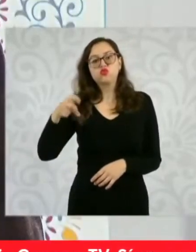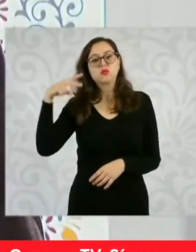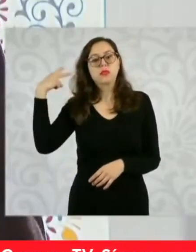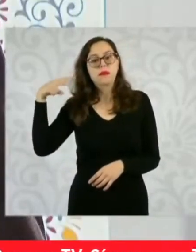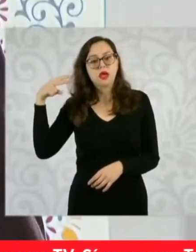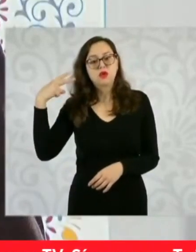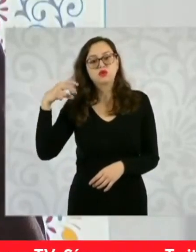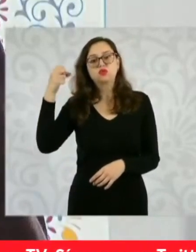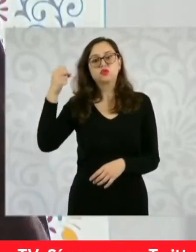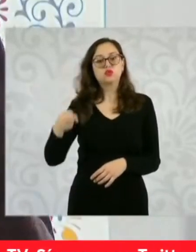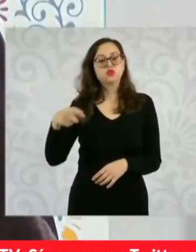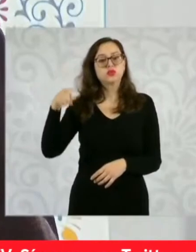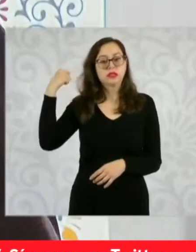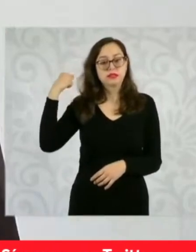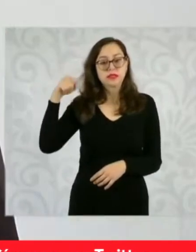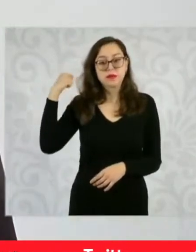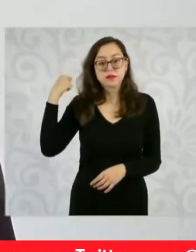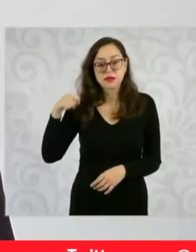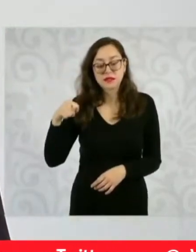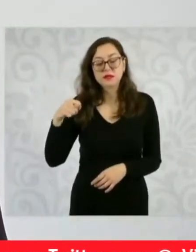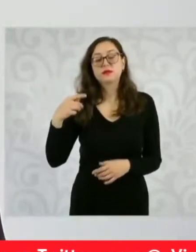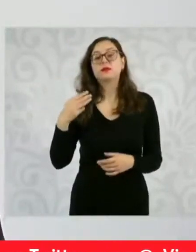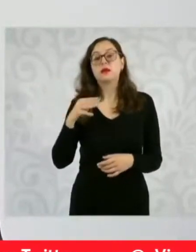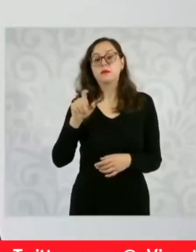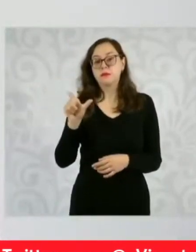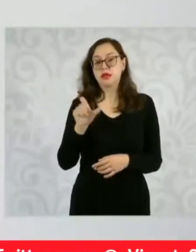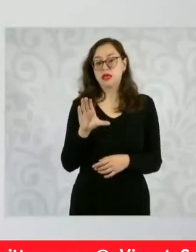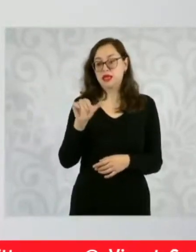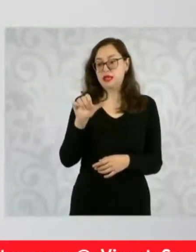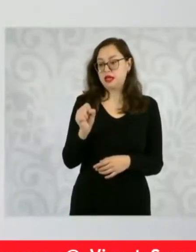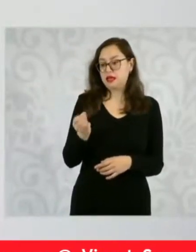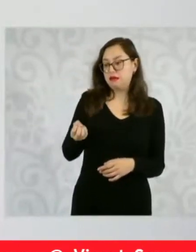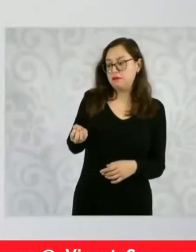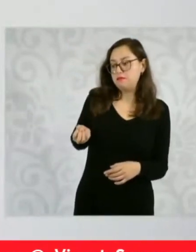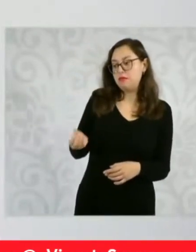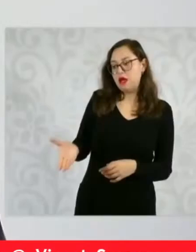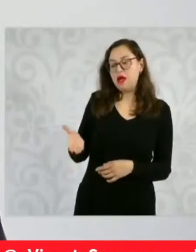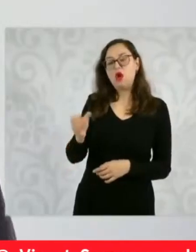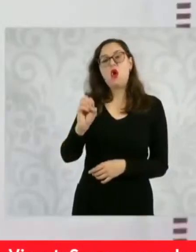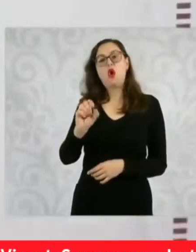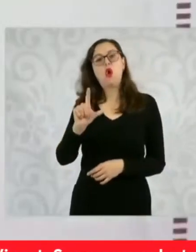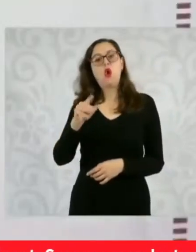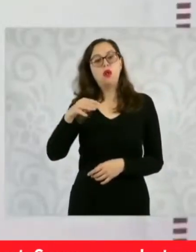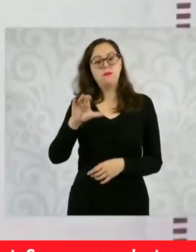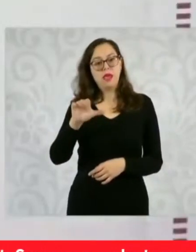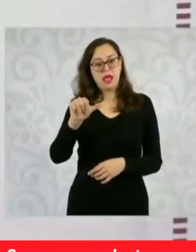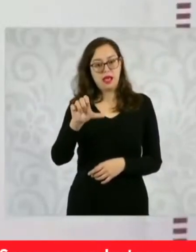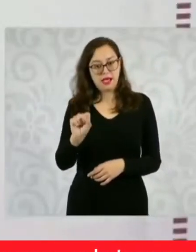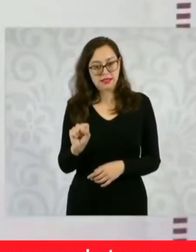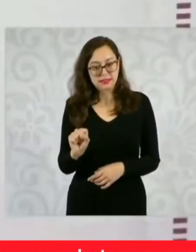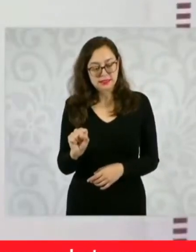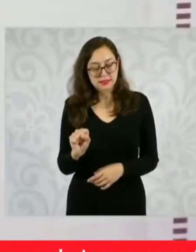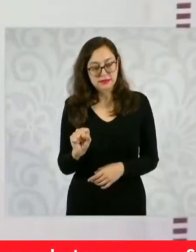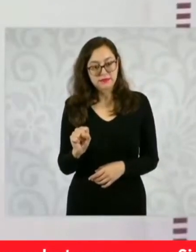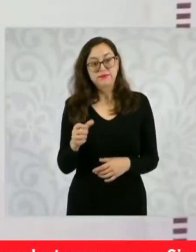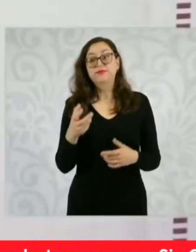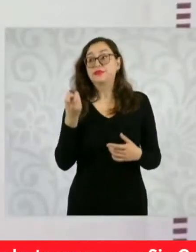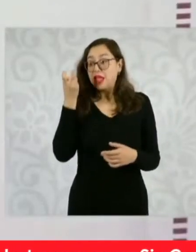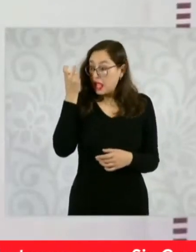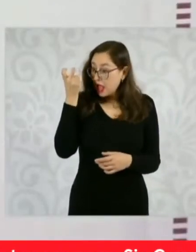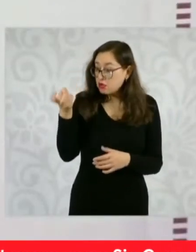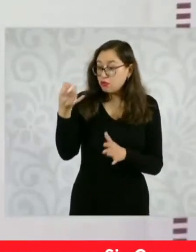Tabasco, a quienes los mexicas denominaron Olmecas. A estas profundas raíces